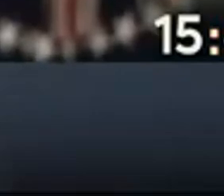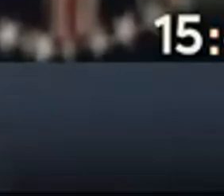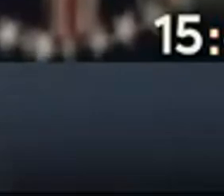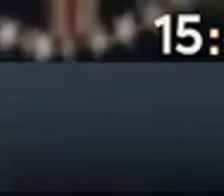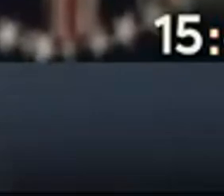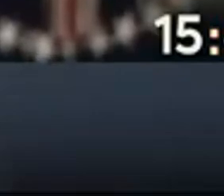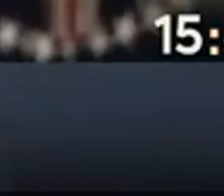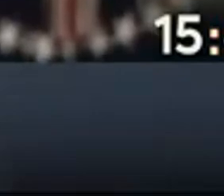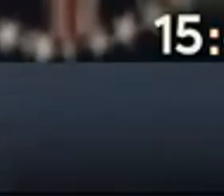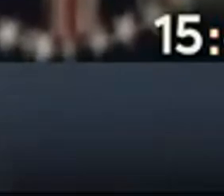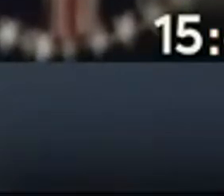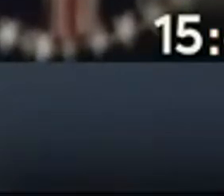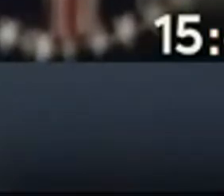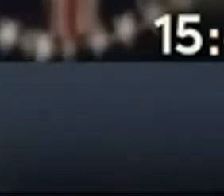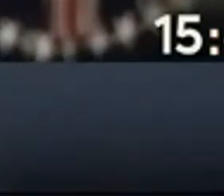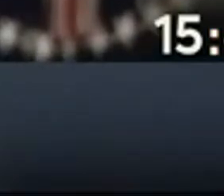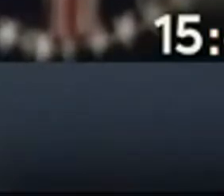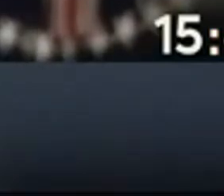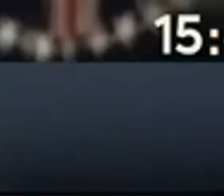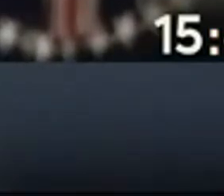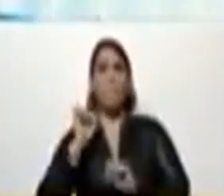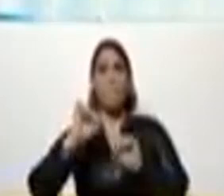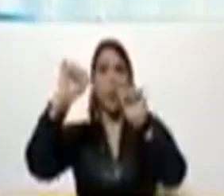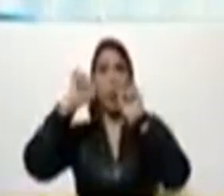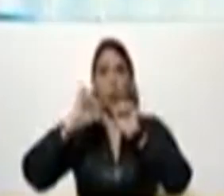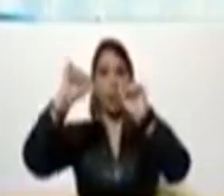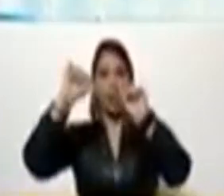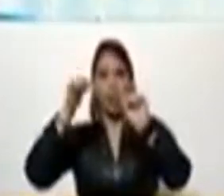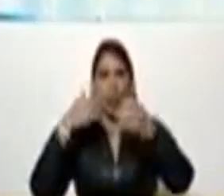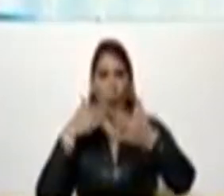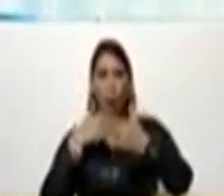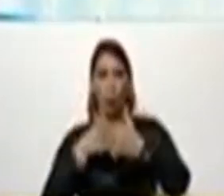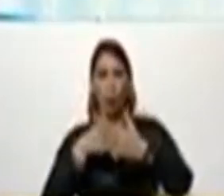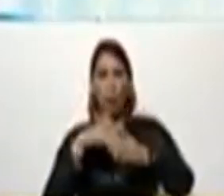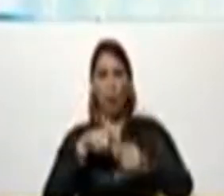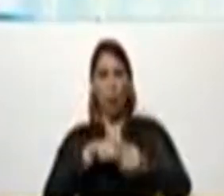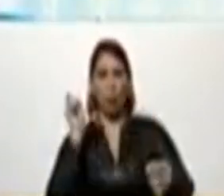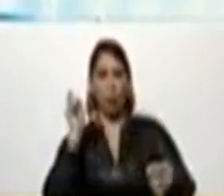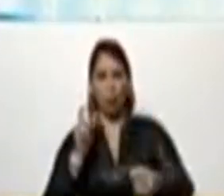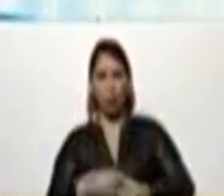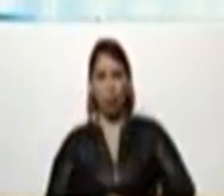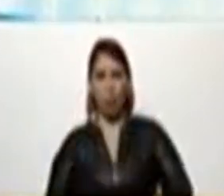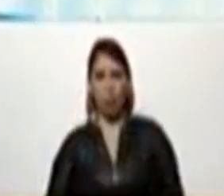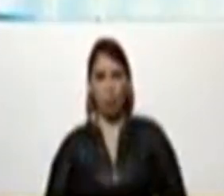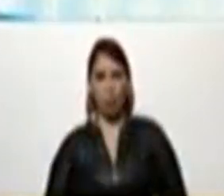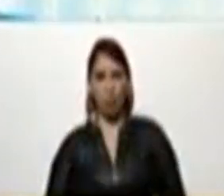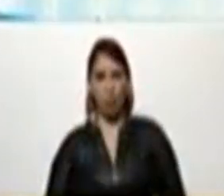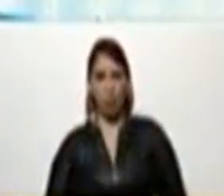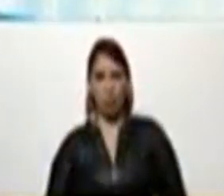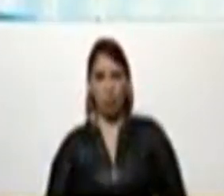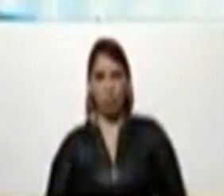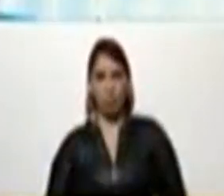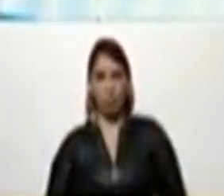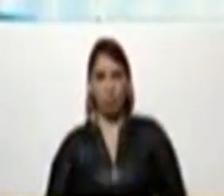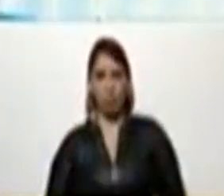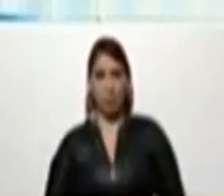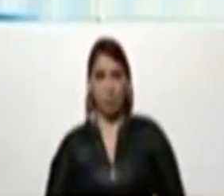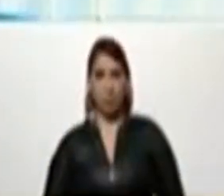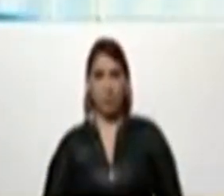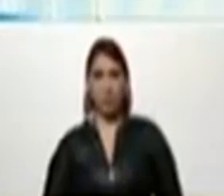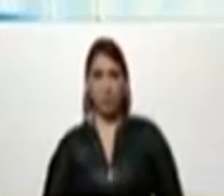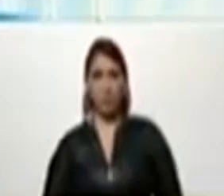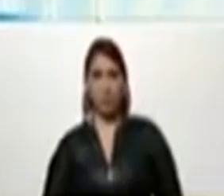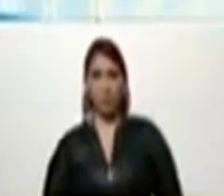sus alocuciones, Nicolás Maduro se dirigió directamente a Washington para que pase la página y deje su política extremista. Con respecto a Venezuela,